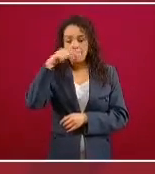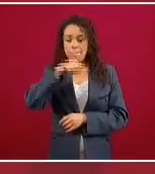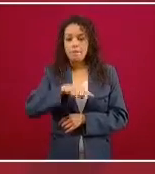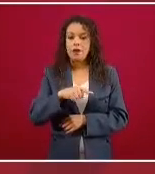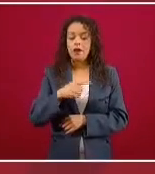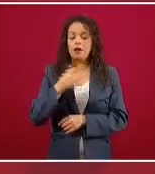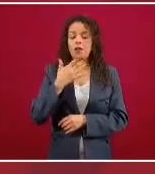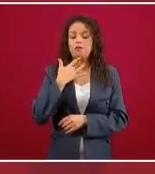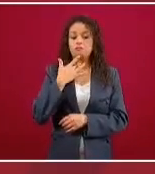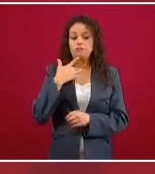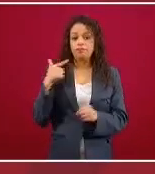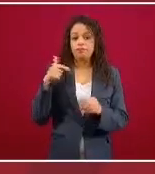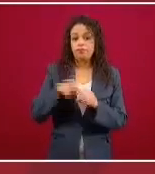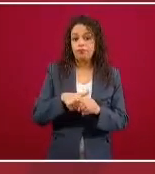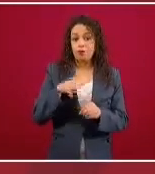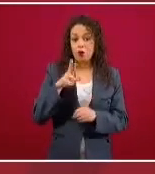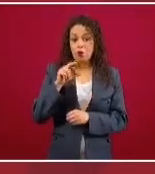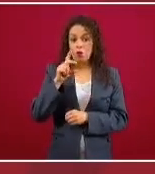de exportación